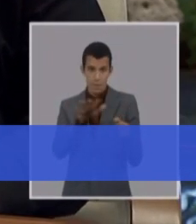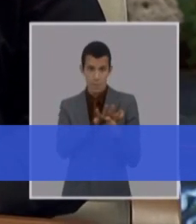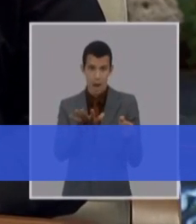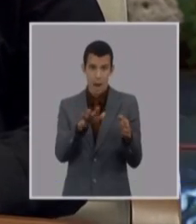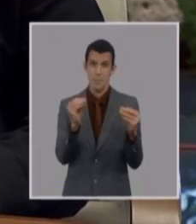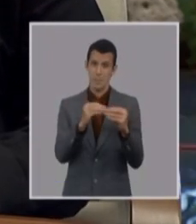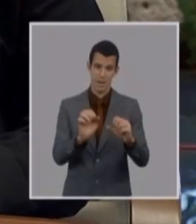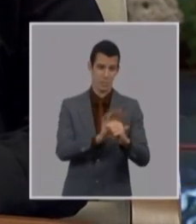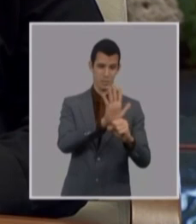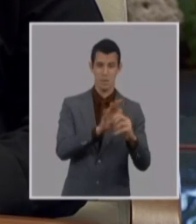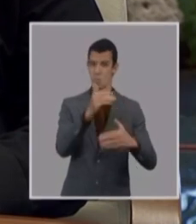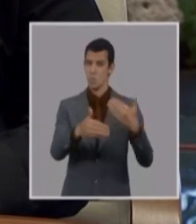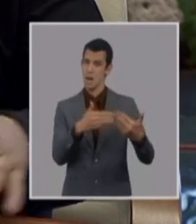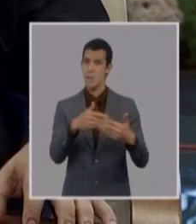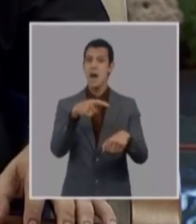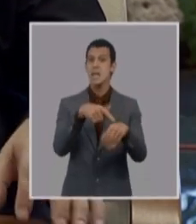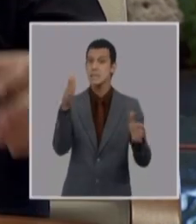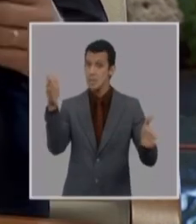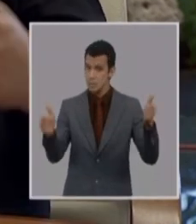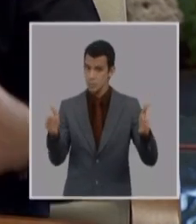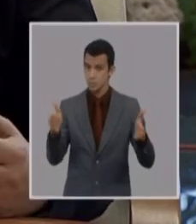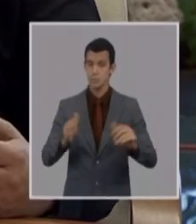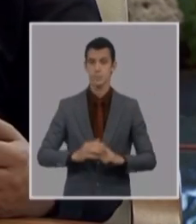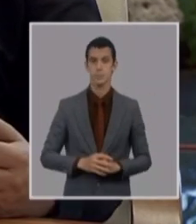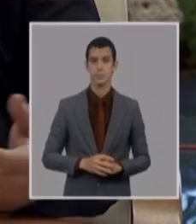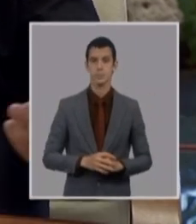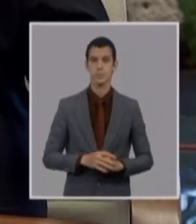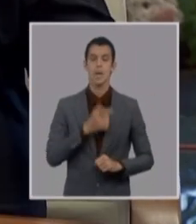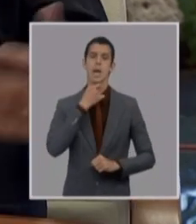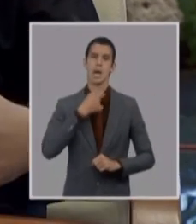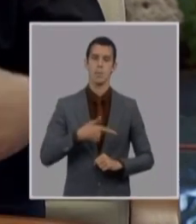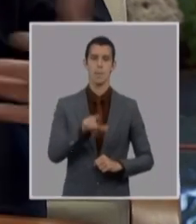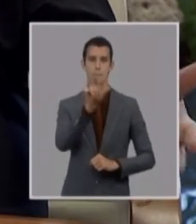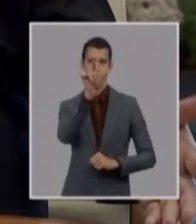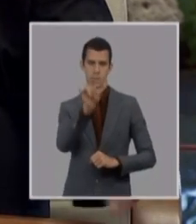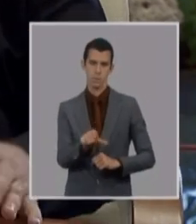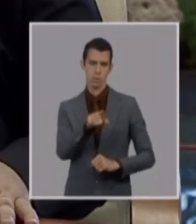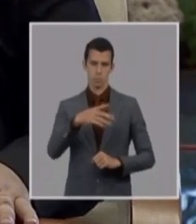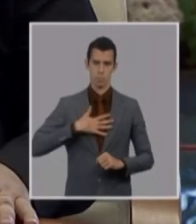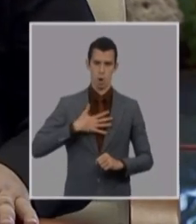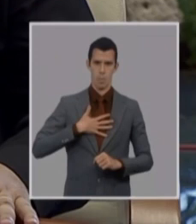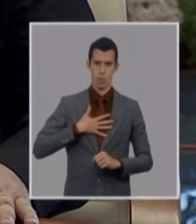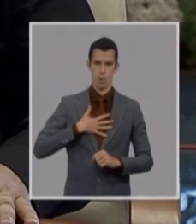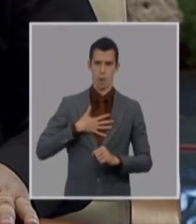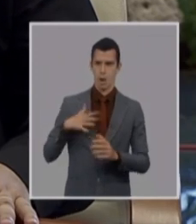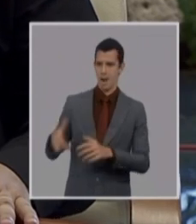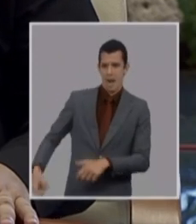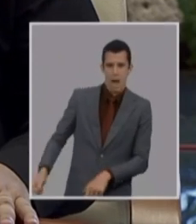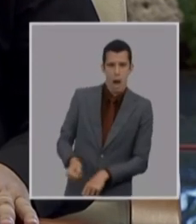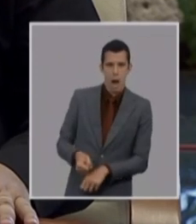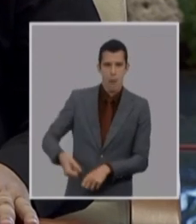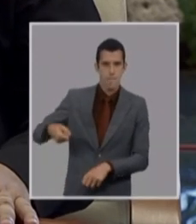la importación por la vida del pasajeros y el equipaje de acompañante en el